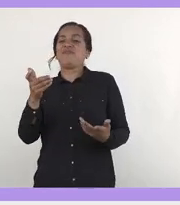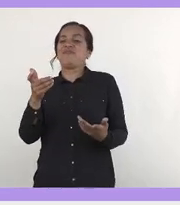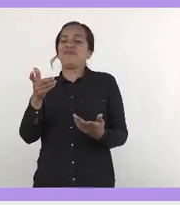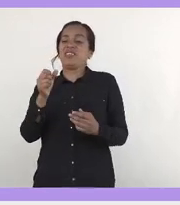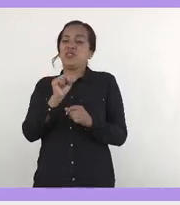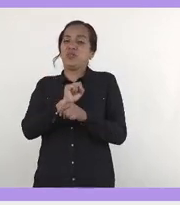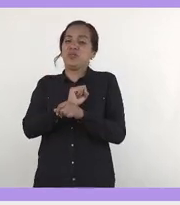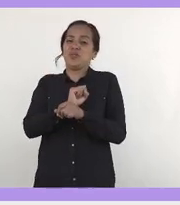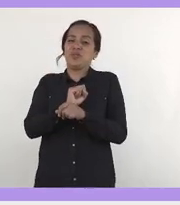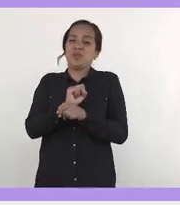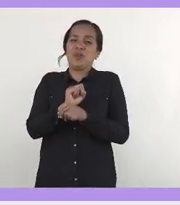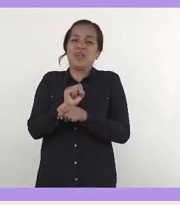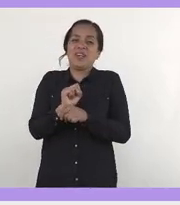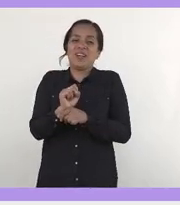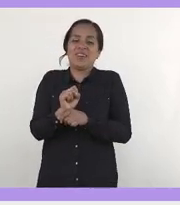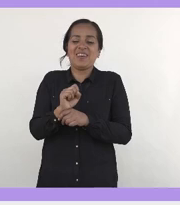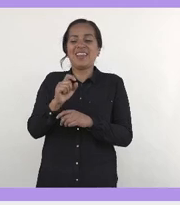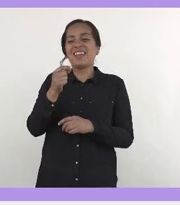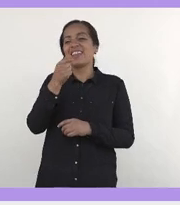claro